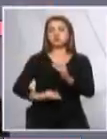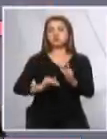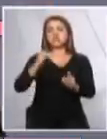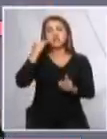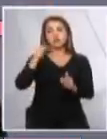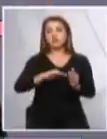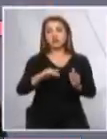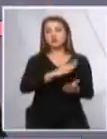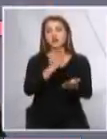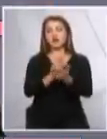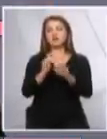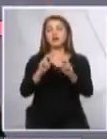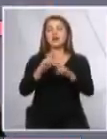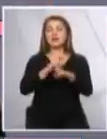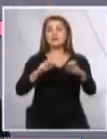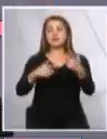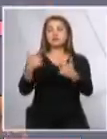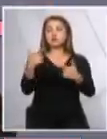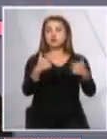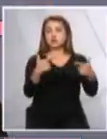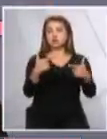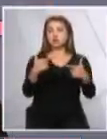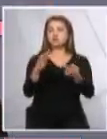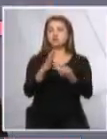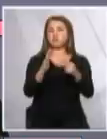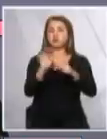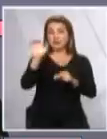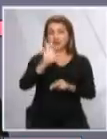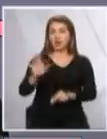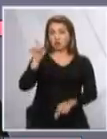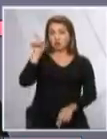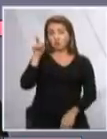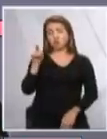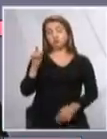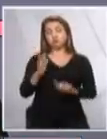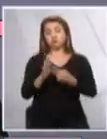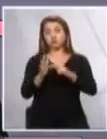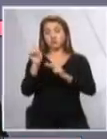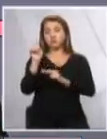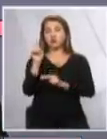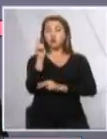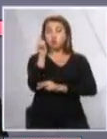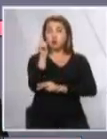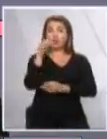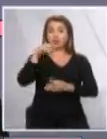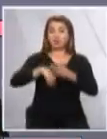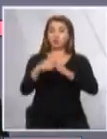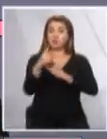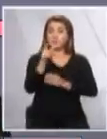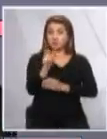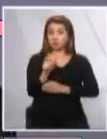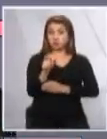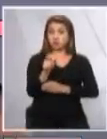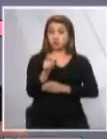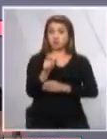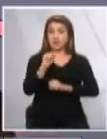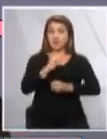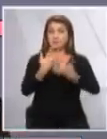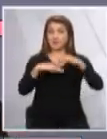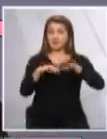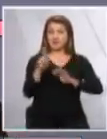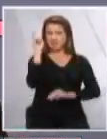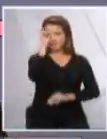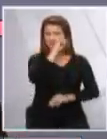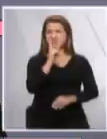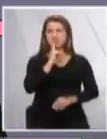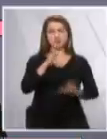hasta análisis político sobre la crisis económica en Europa. Una empresa que tiene una sola persona, es muy difícil, ¿verdad?, que